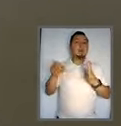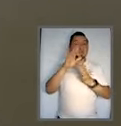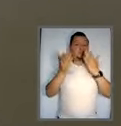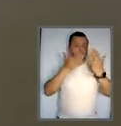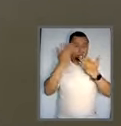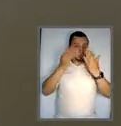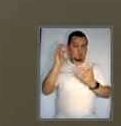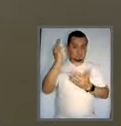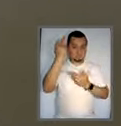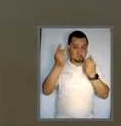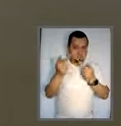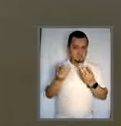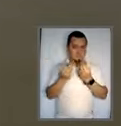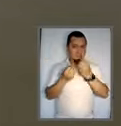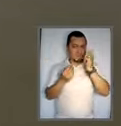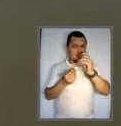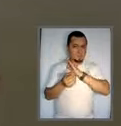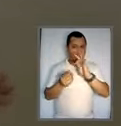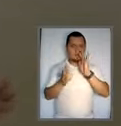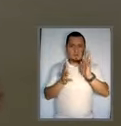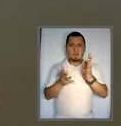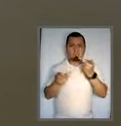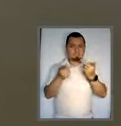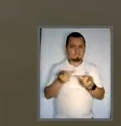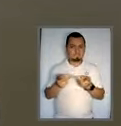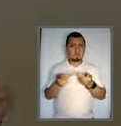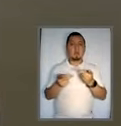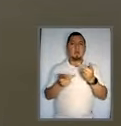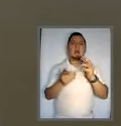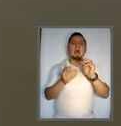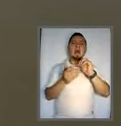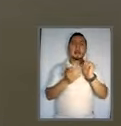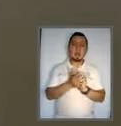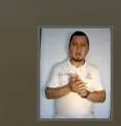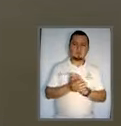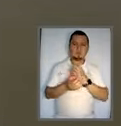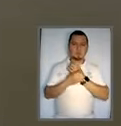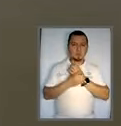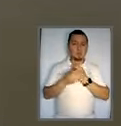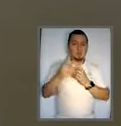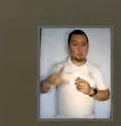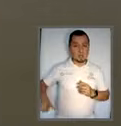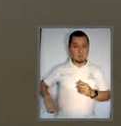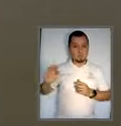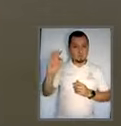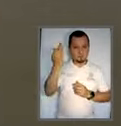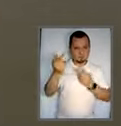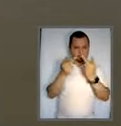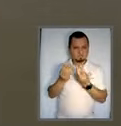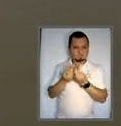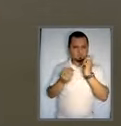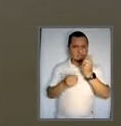estudio federales. Recordemos que ya se dio la primera parte de la reforma educativa del actual gobierno federal con esquemas